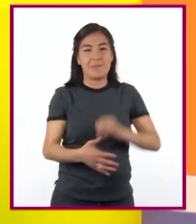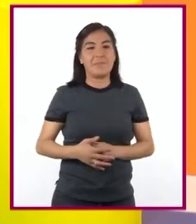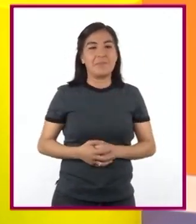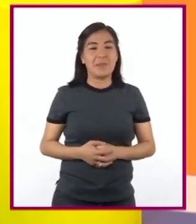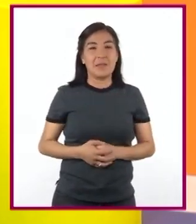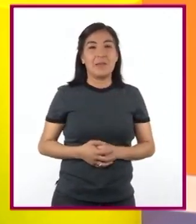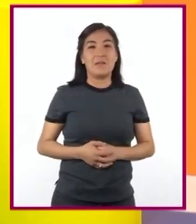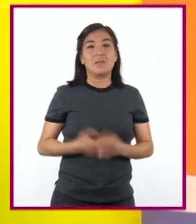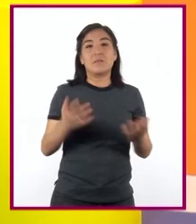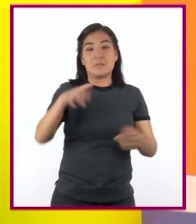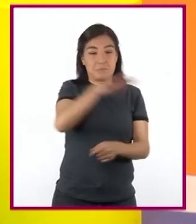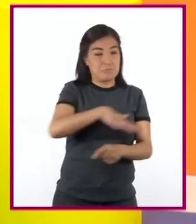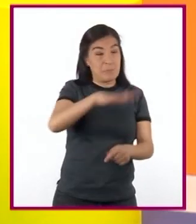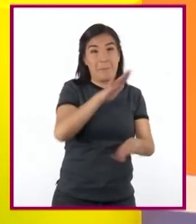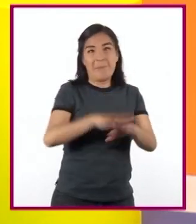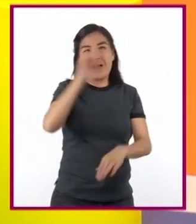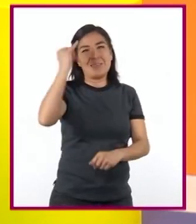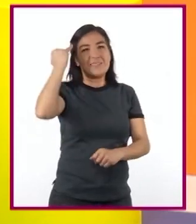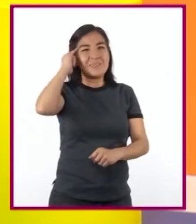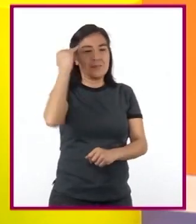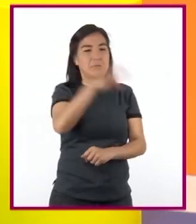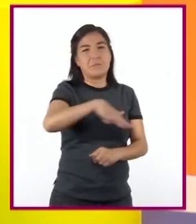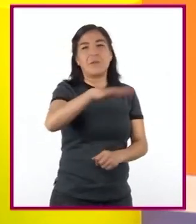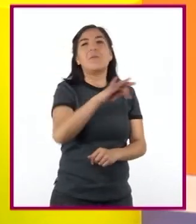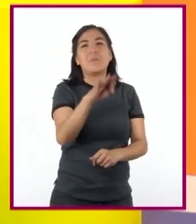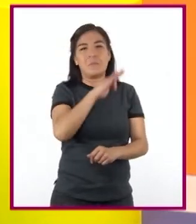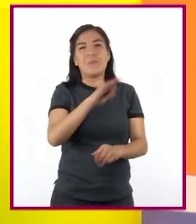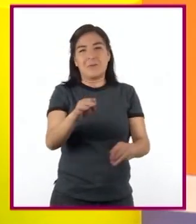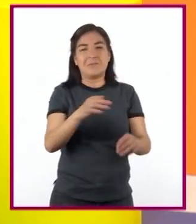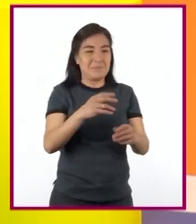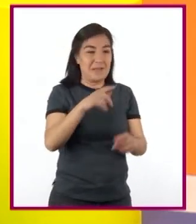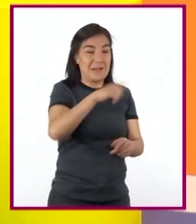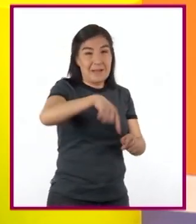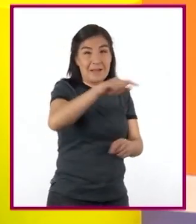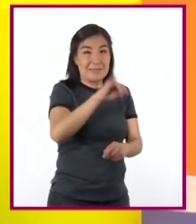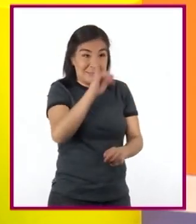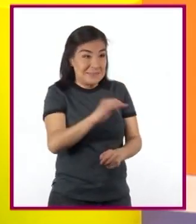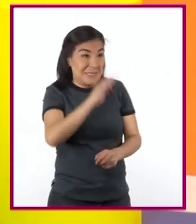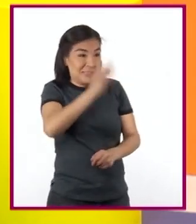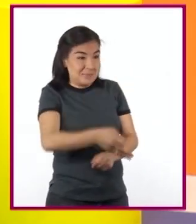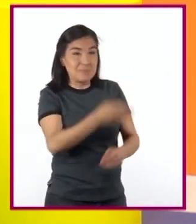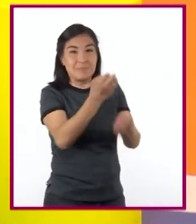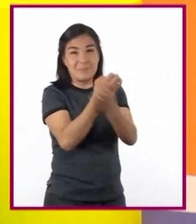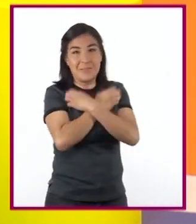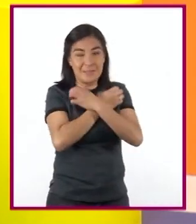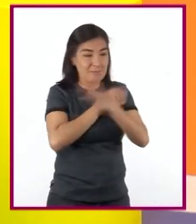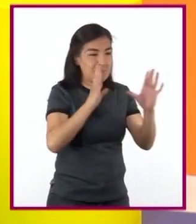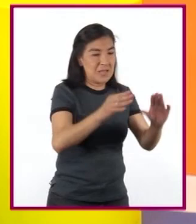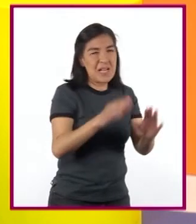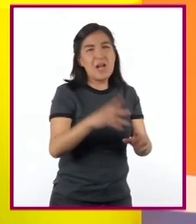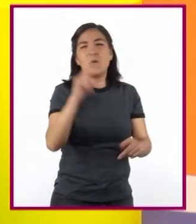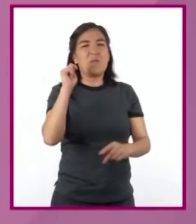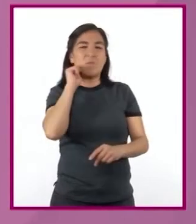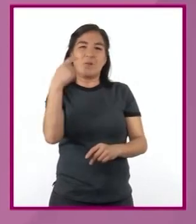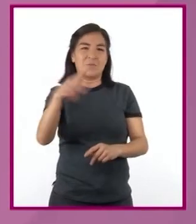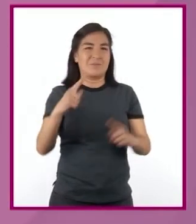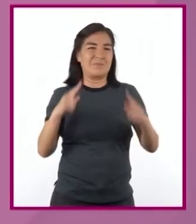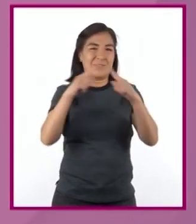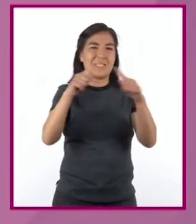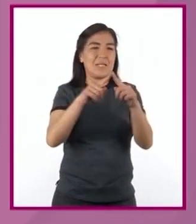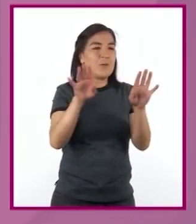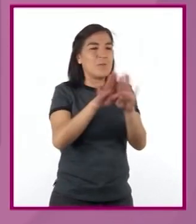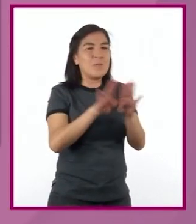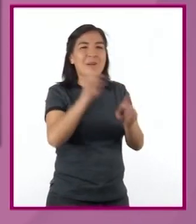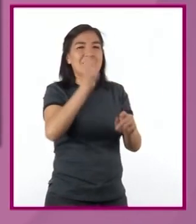los criollos, quienes sí tenían acceso a la educación, aunque estuviera limitada por la Iglesia.